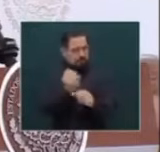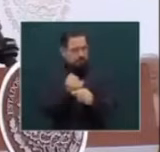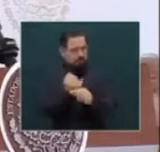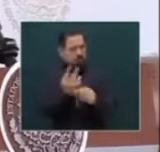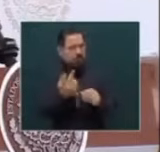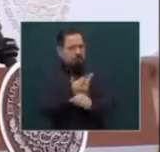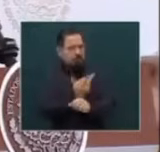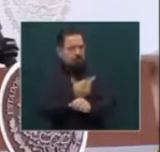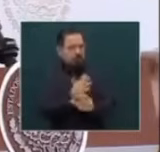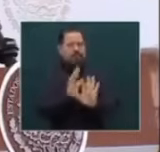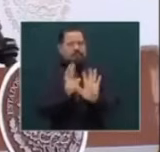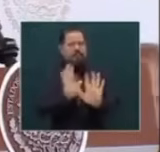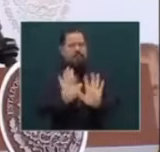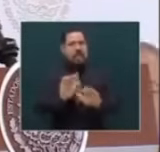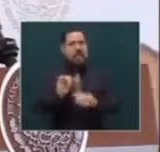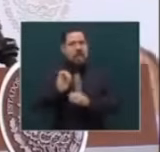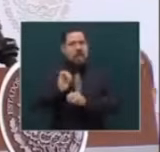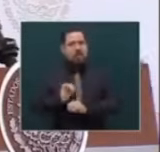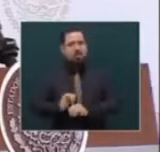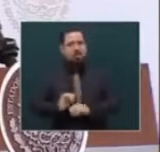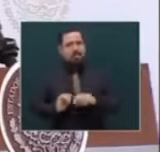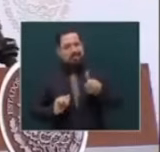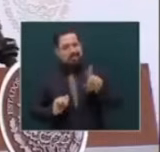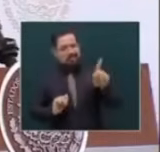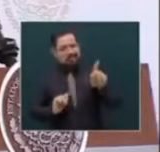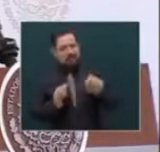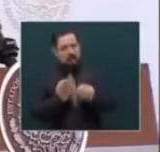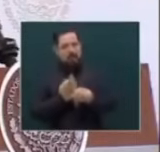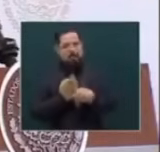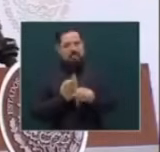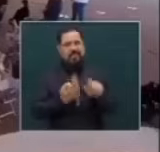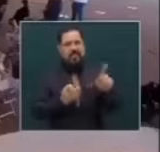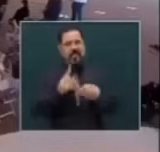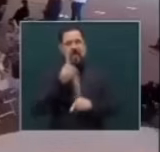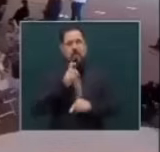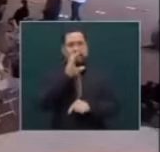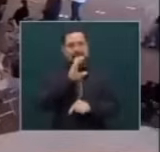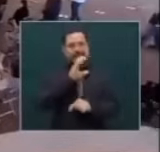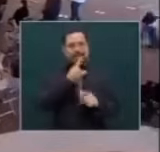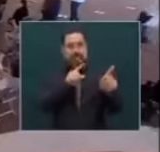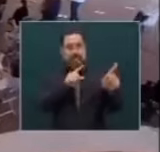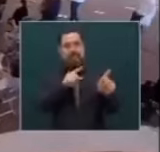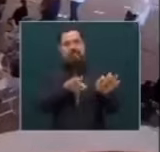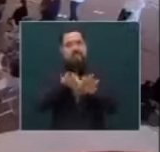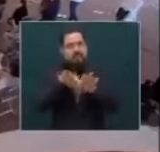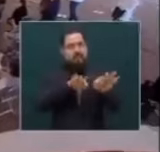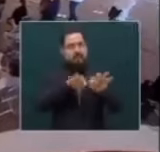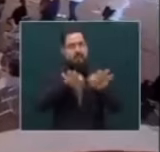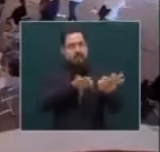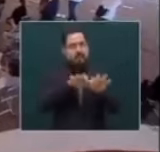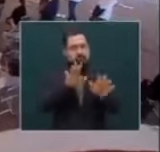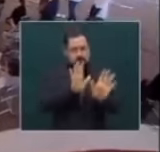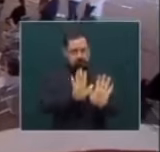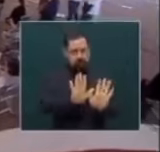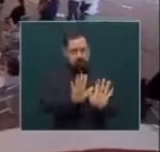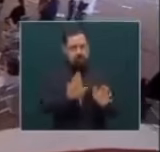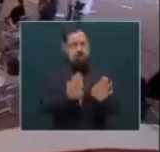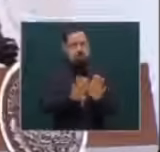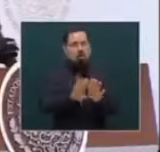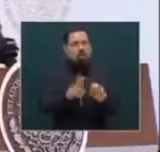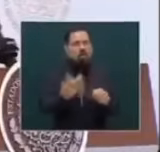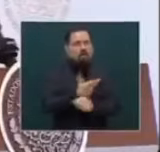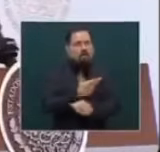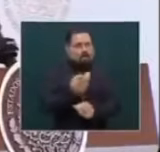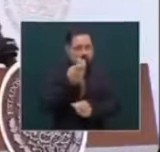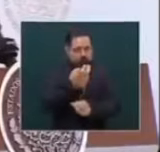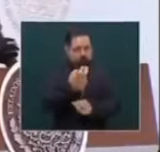no respetan a la gente de la comunidad y sufren muchas ocasiones de golpes, denigraciones, humillaciones